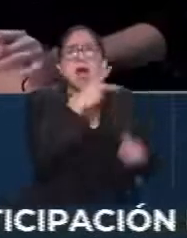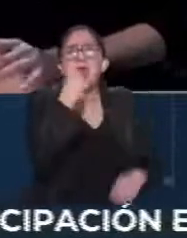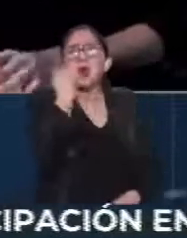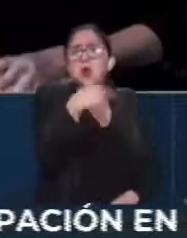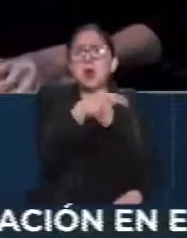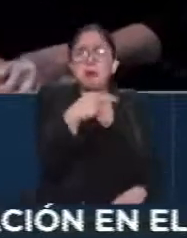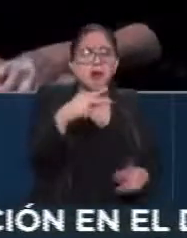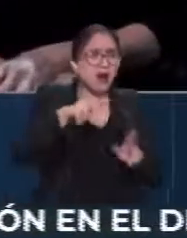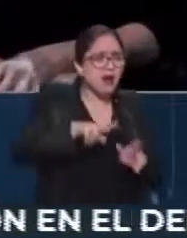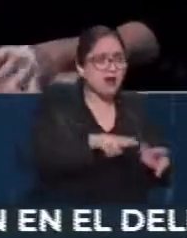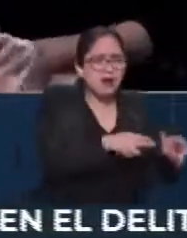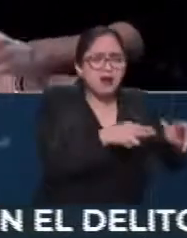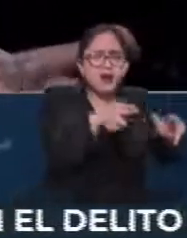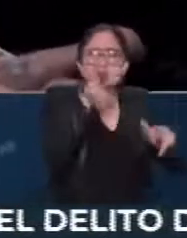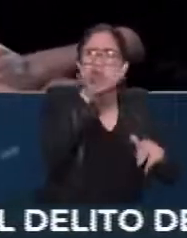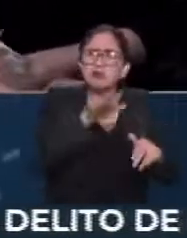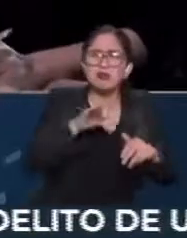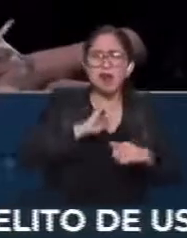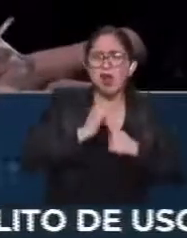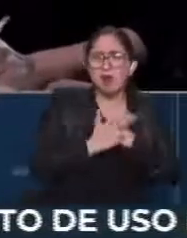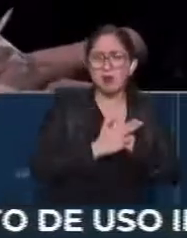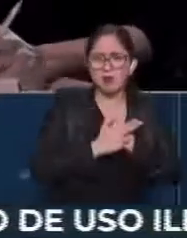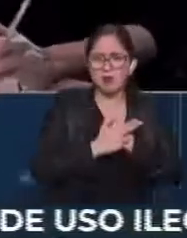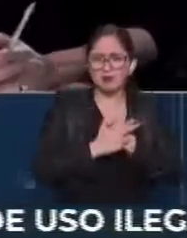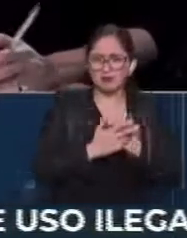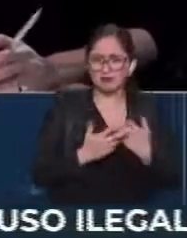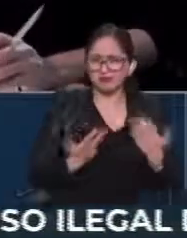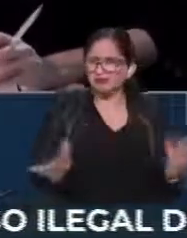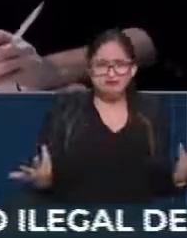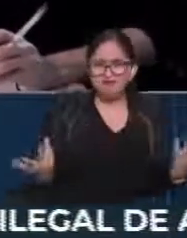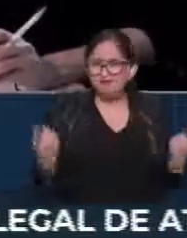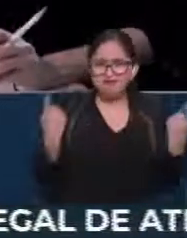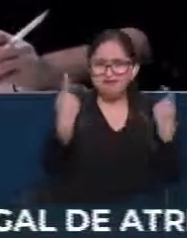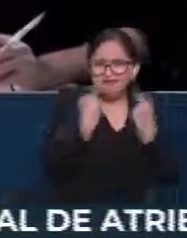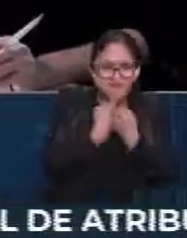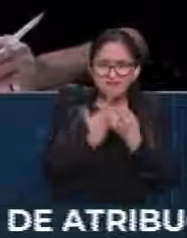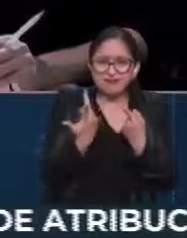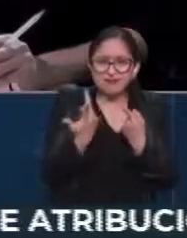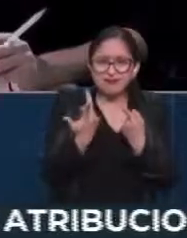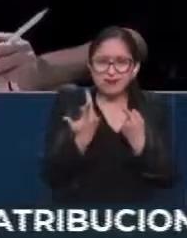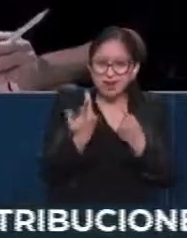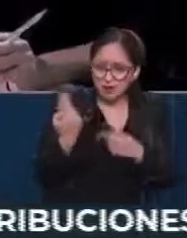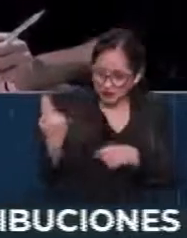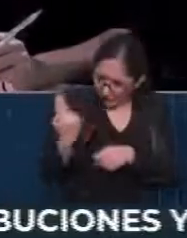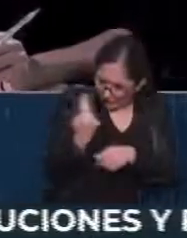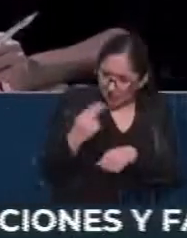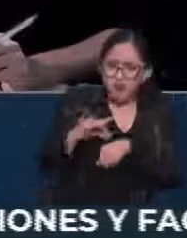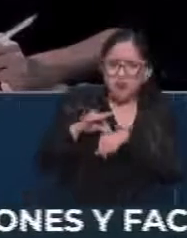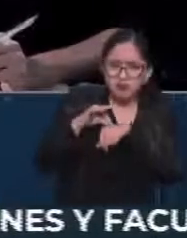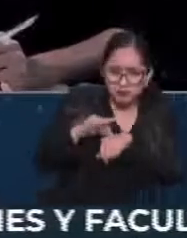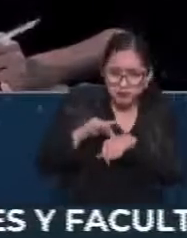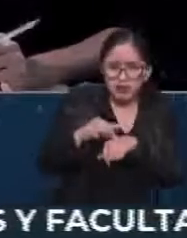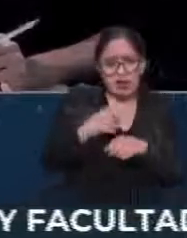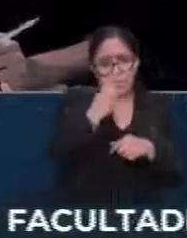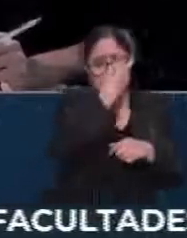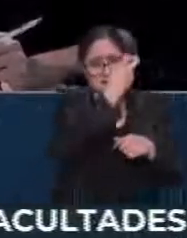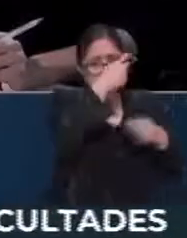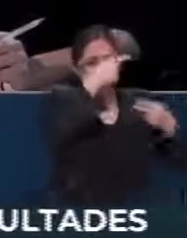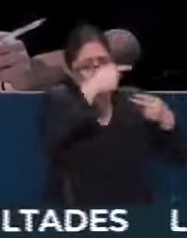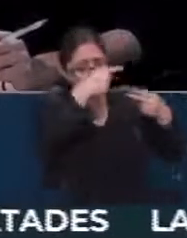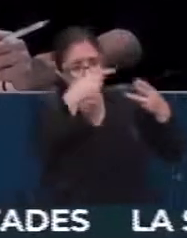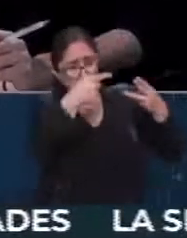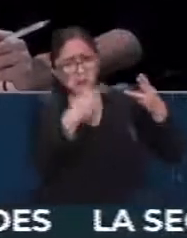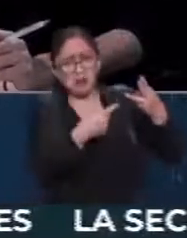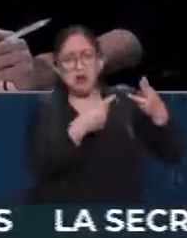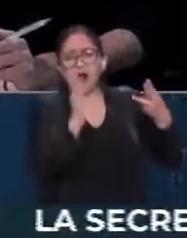este conjunto de temas que yo quisiera compartir con ustedes y con el auditorio, que no son triviales, que requieren de